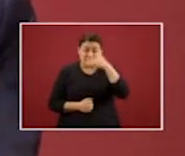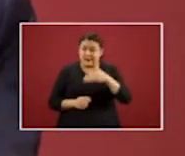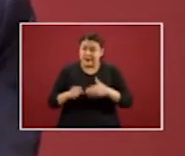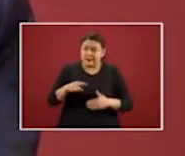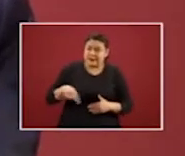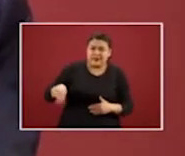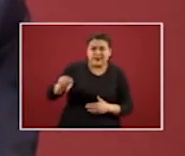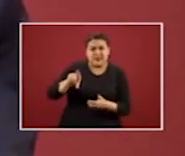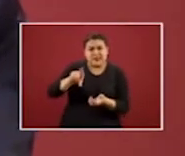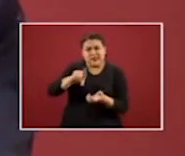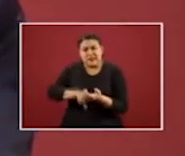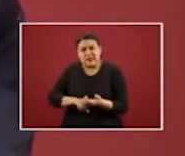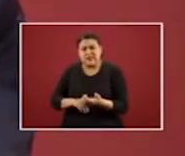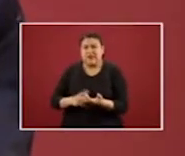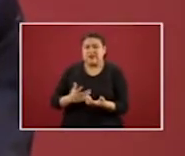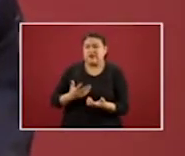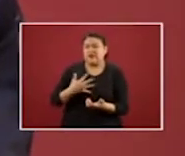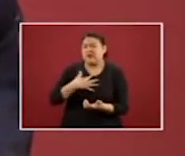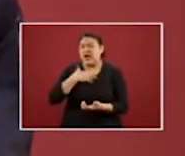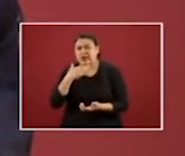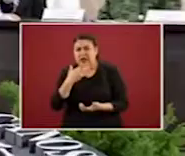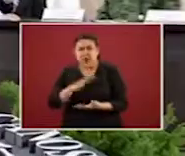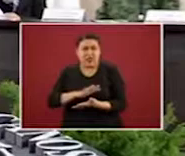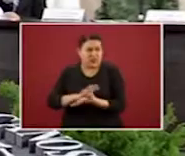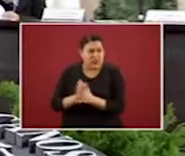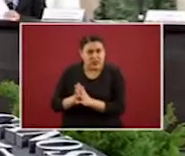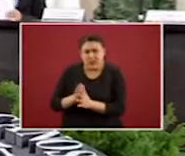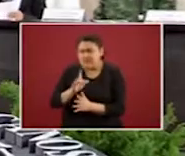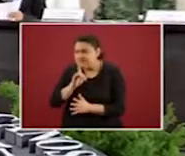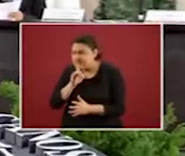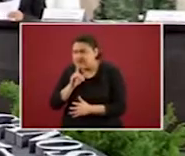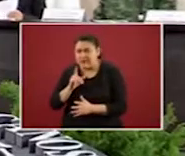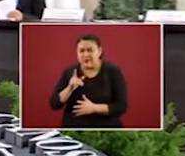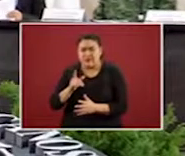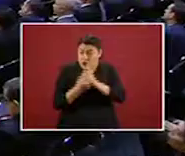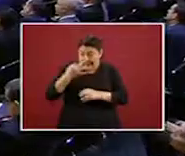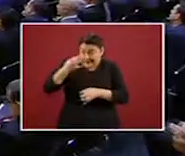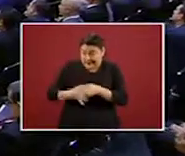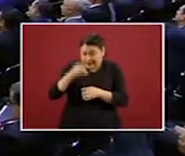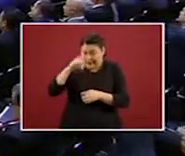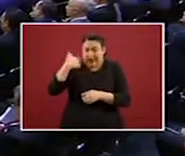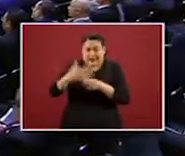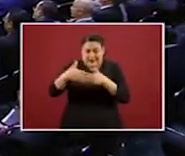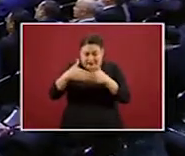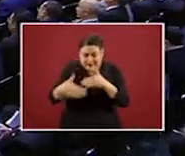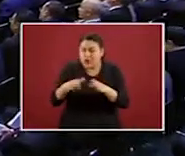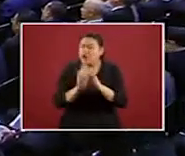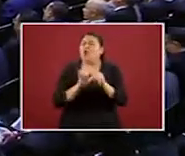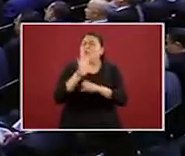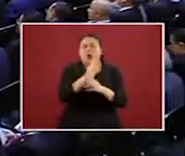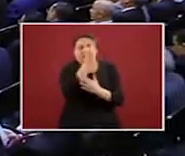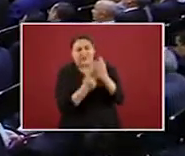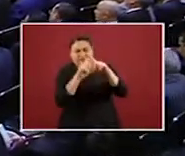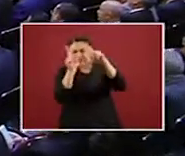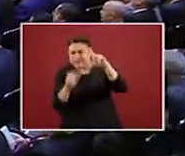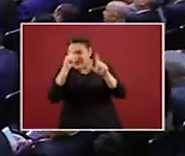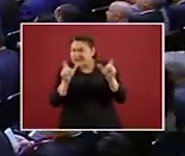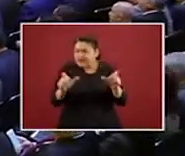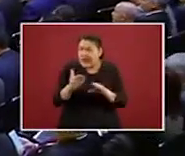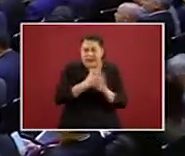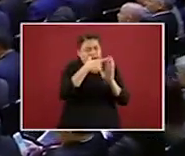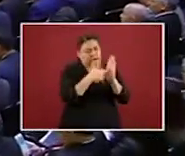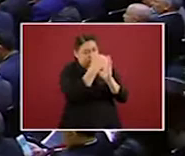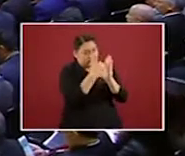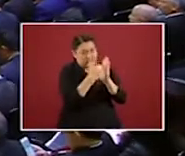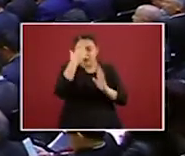recursos de los fondos de seguridad pública para los estados y el respaldo a los ejes estratégicos programas y subprogramas federales que se